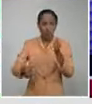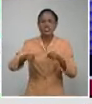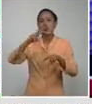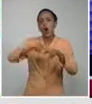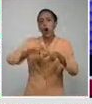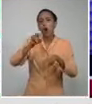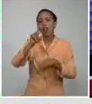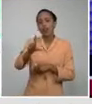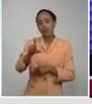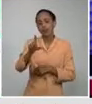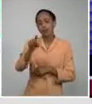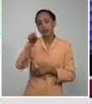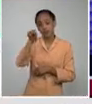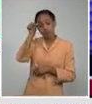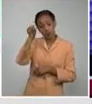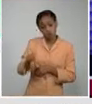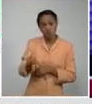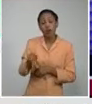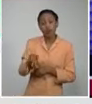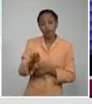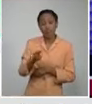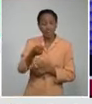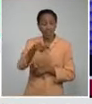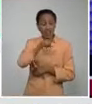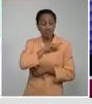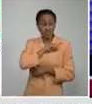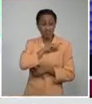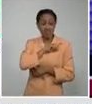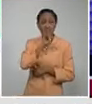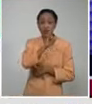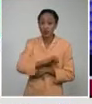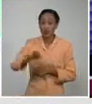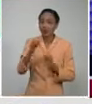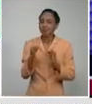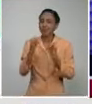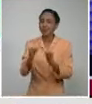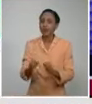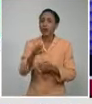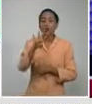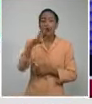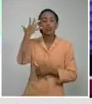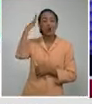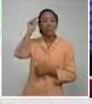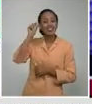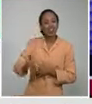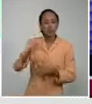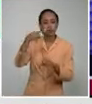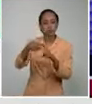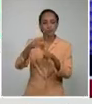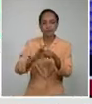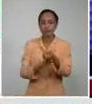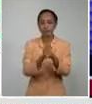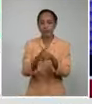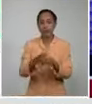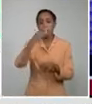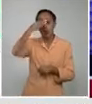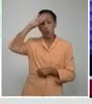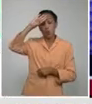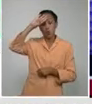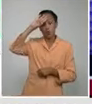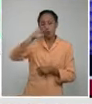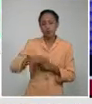este viajero, y ayer se diagnosticaron también 4 extranjeros con COVID-19 en Cuba. Una